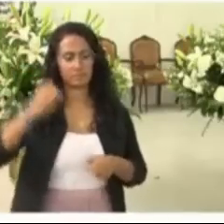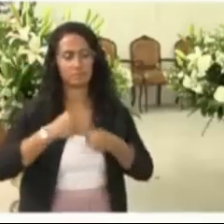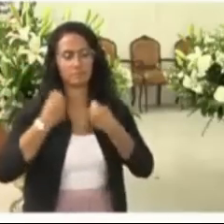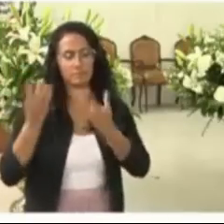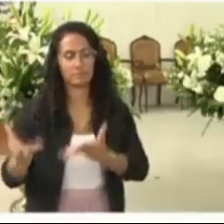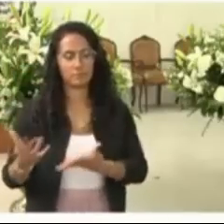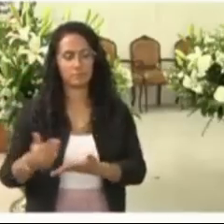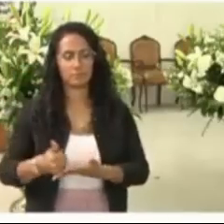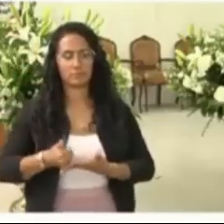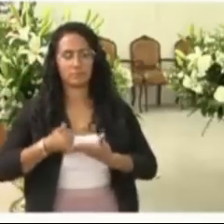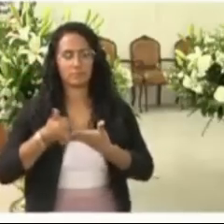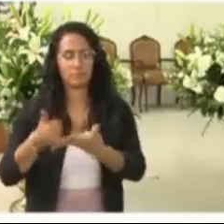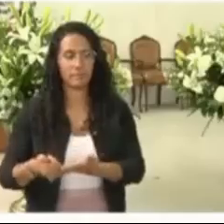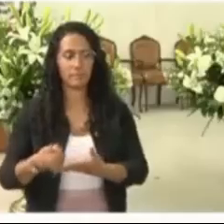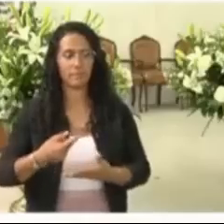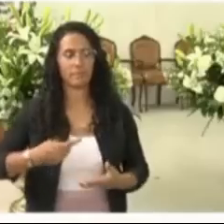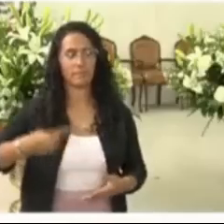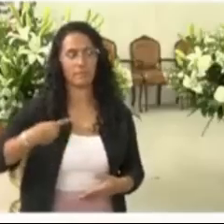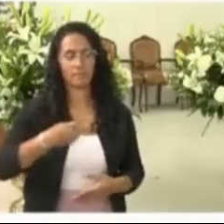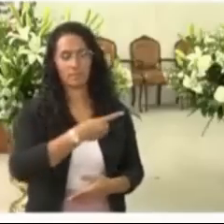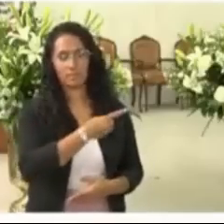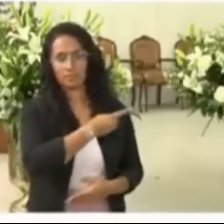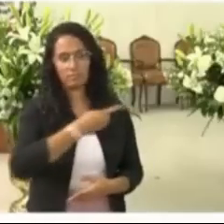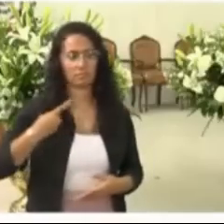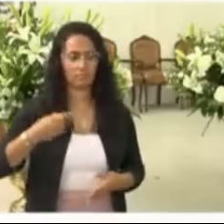obediencia y dependencia.